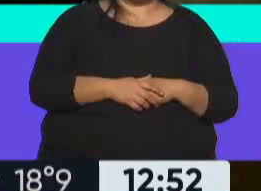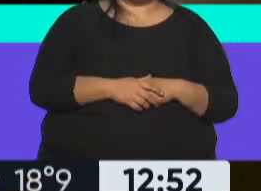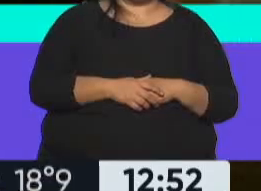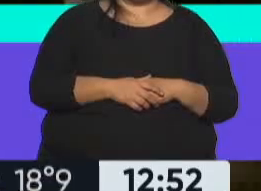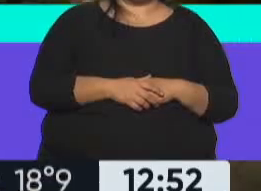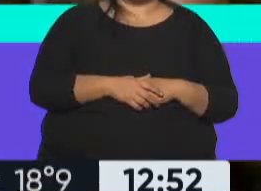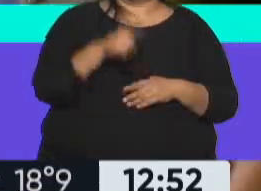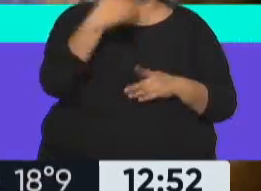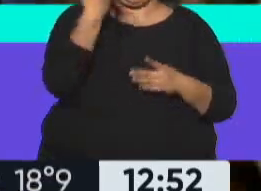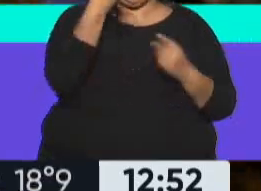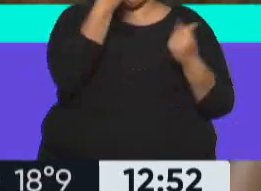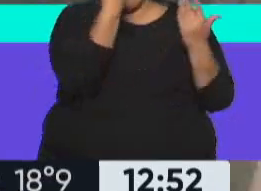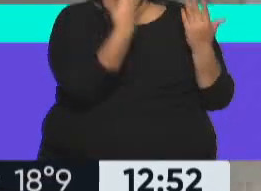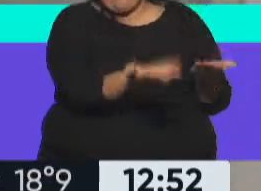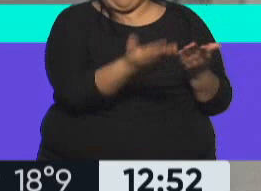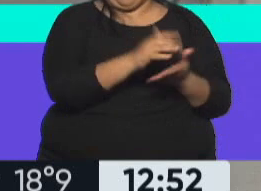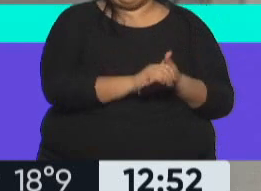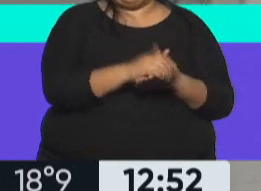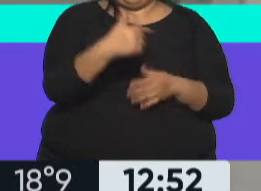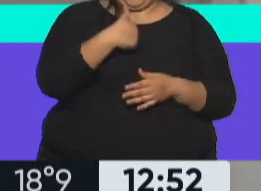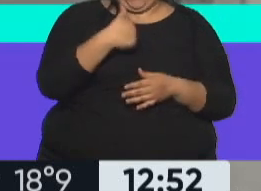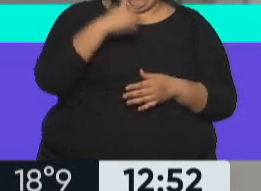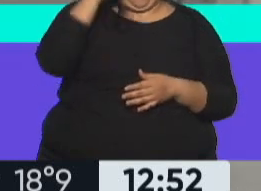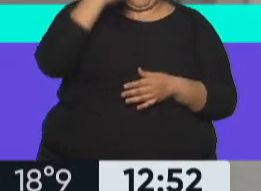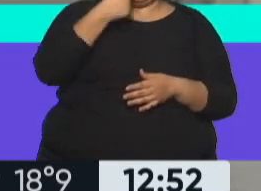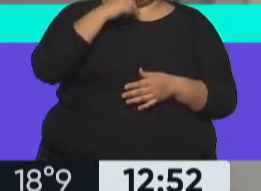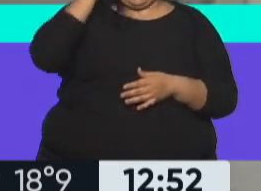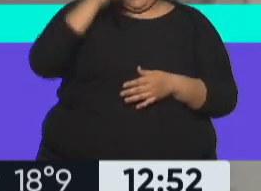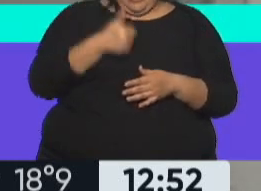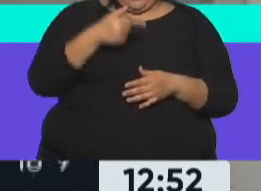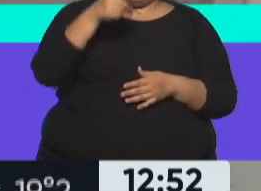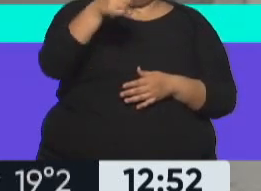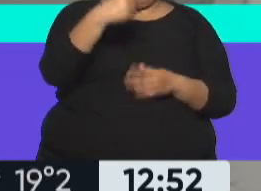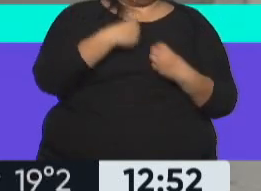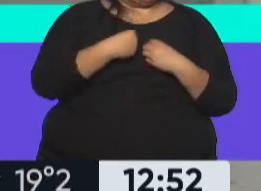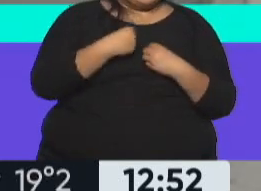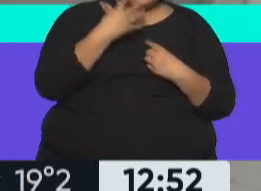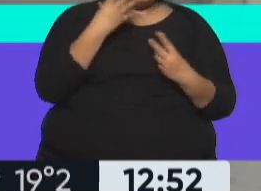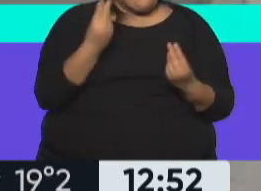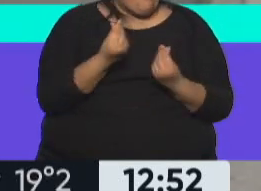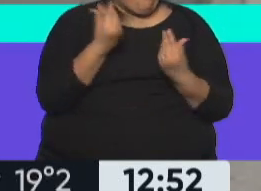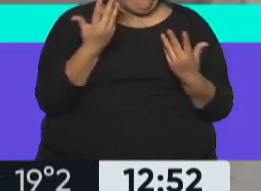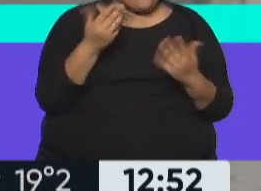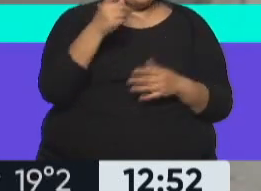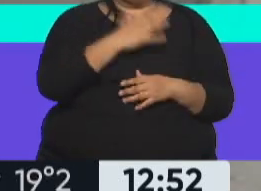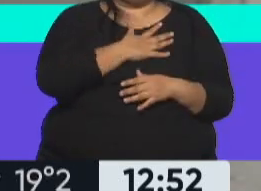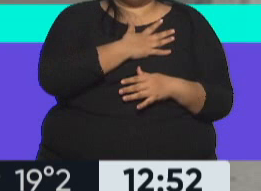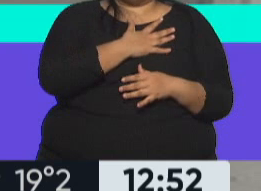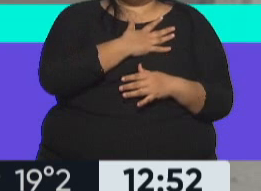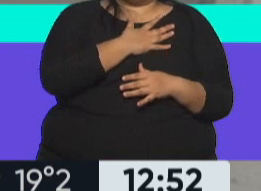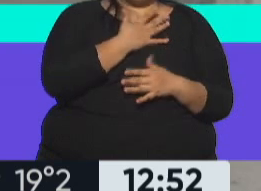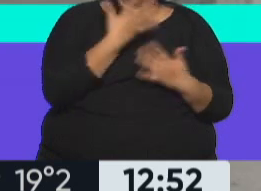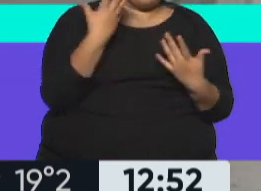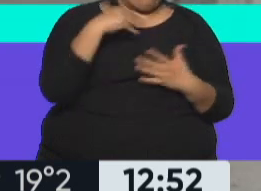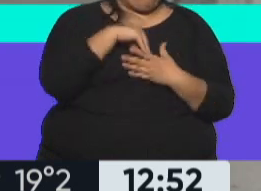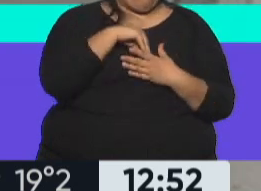Acá está tu abuela Estela, que creo que lo presentías con todo un amor acumulado,